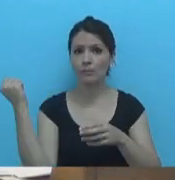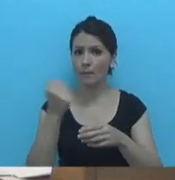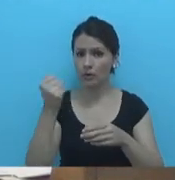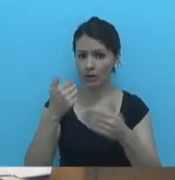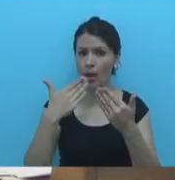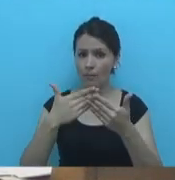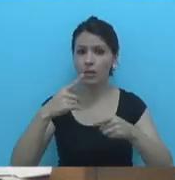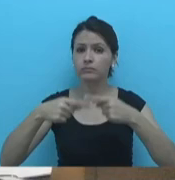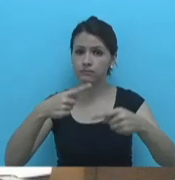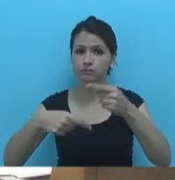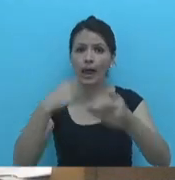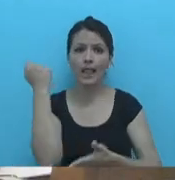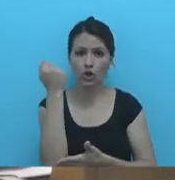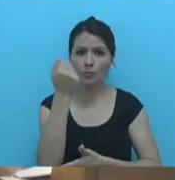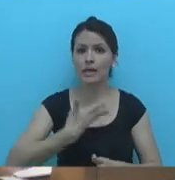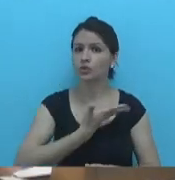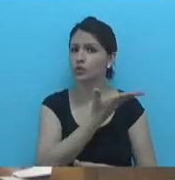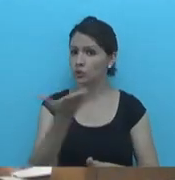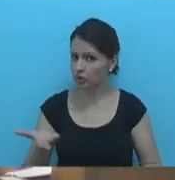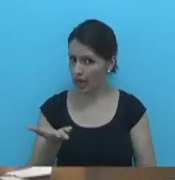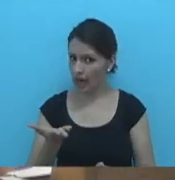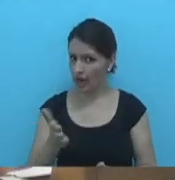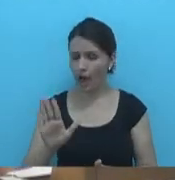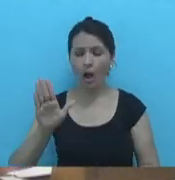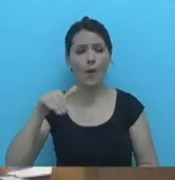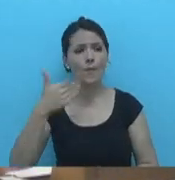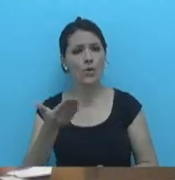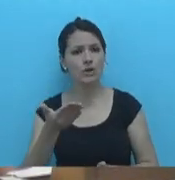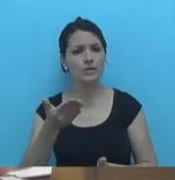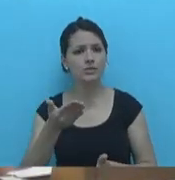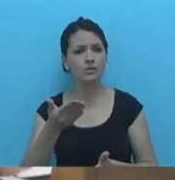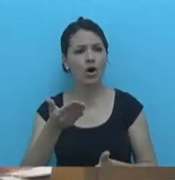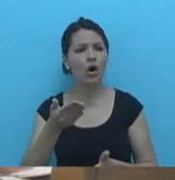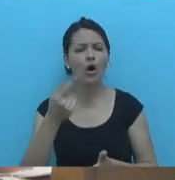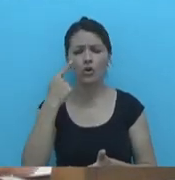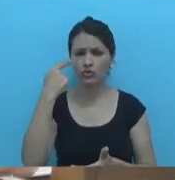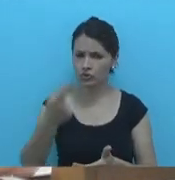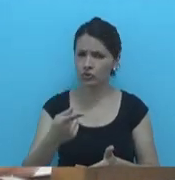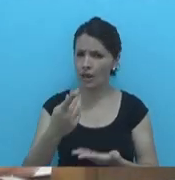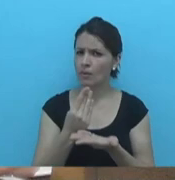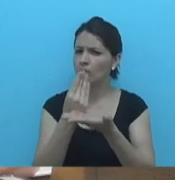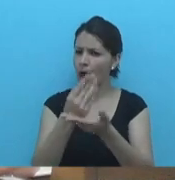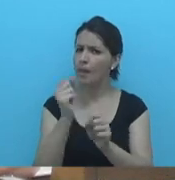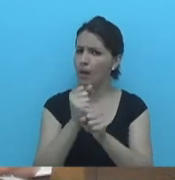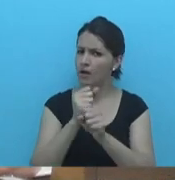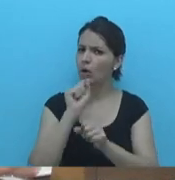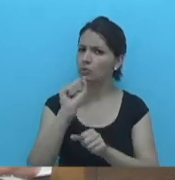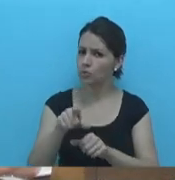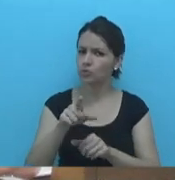creemos firmemente en la disposición del trabajo que representan a casi un